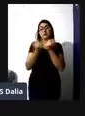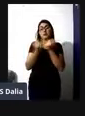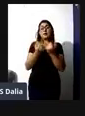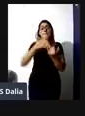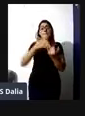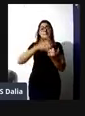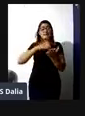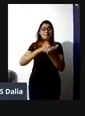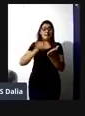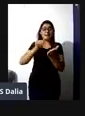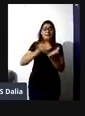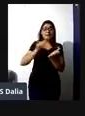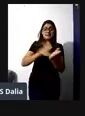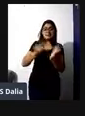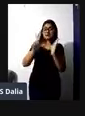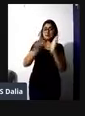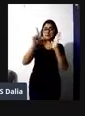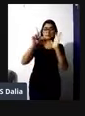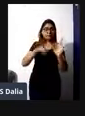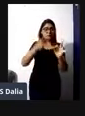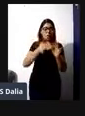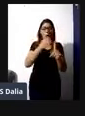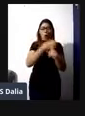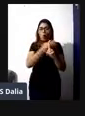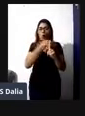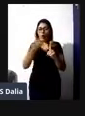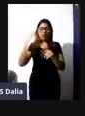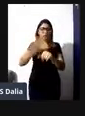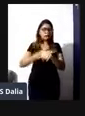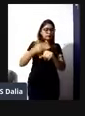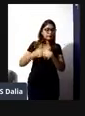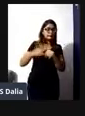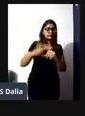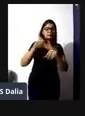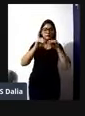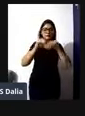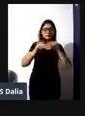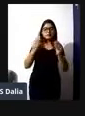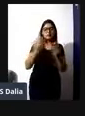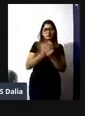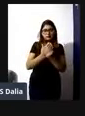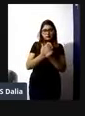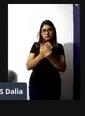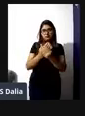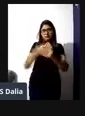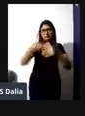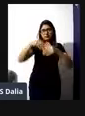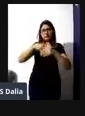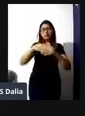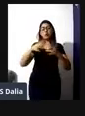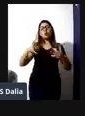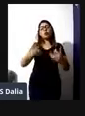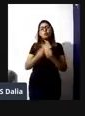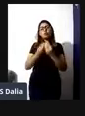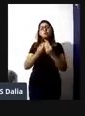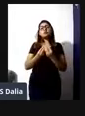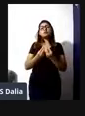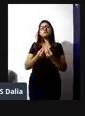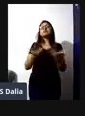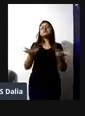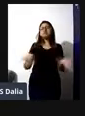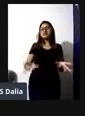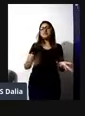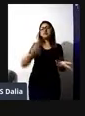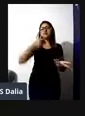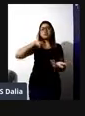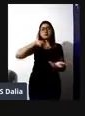documentos listos en un solo lugar, en una sola carpeta. Esas pequeñas cosas que hemos estado haciendo durante